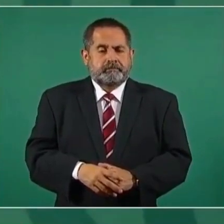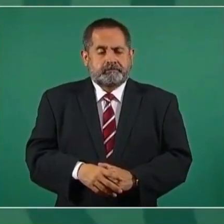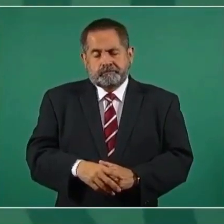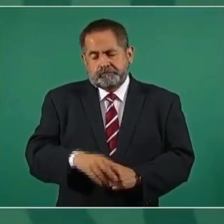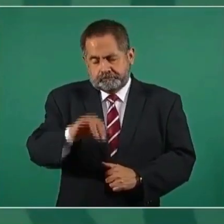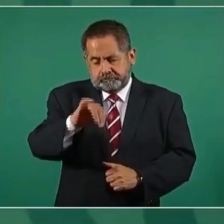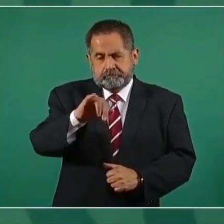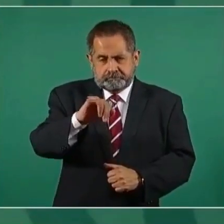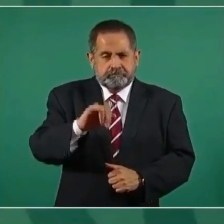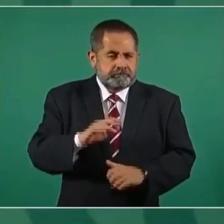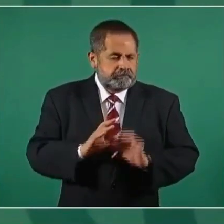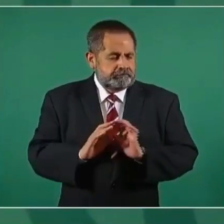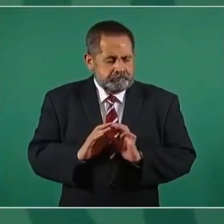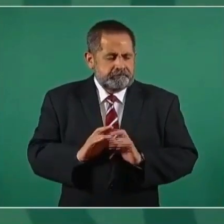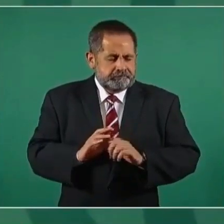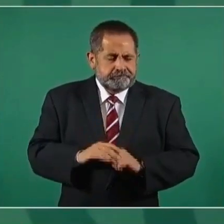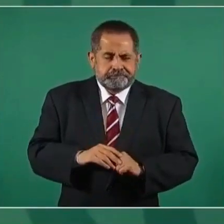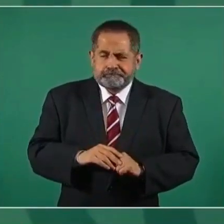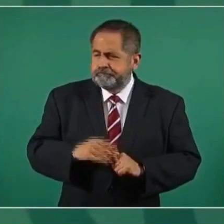actuando con mucha